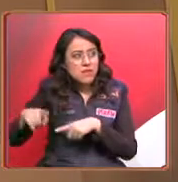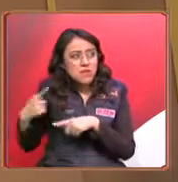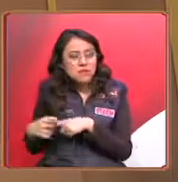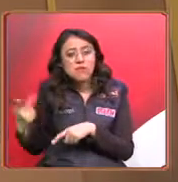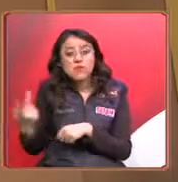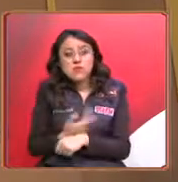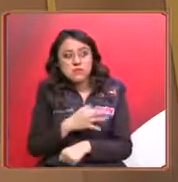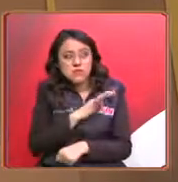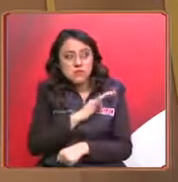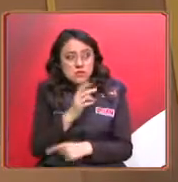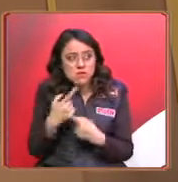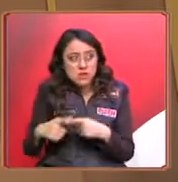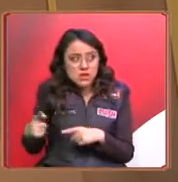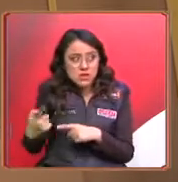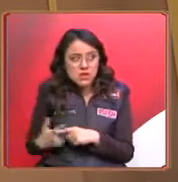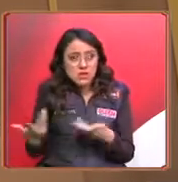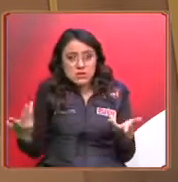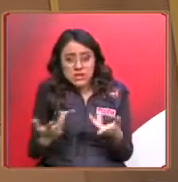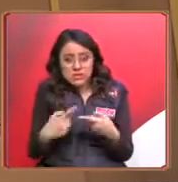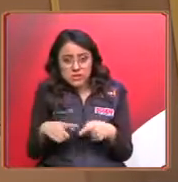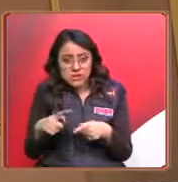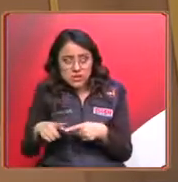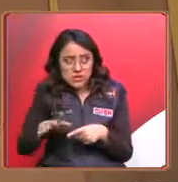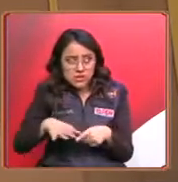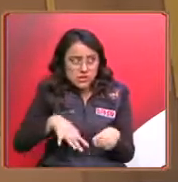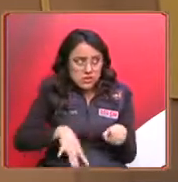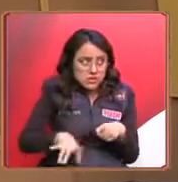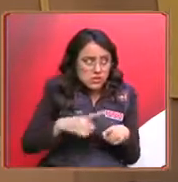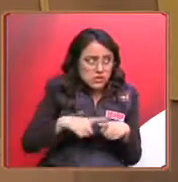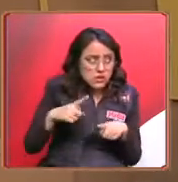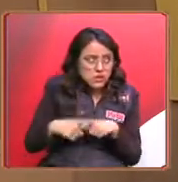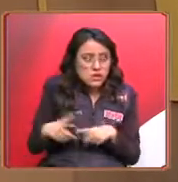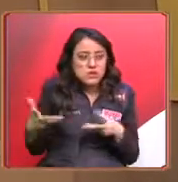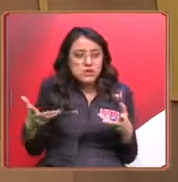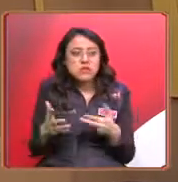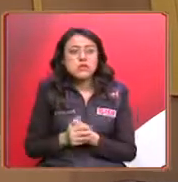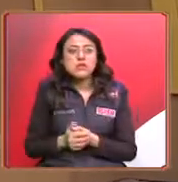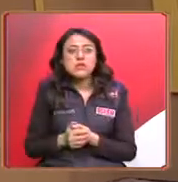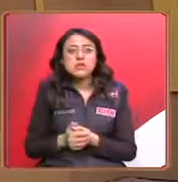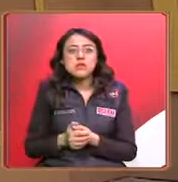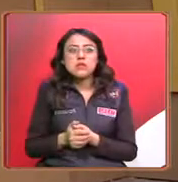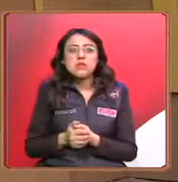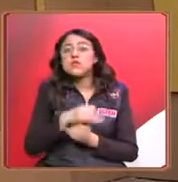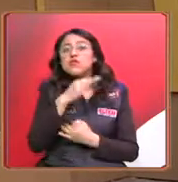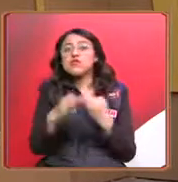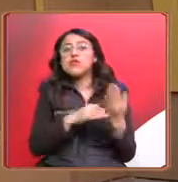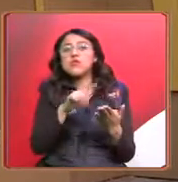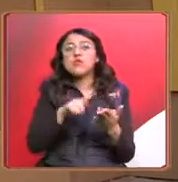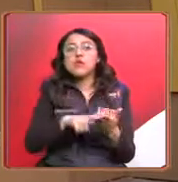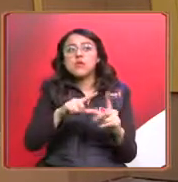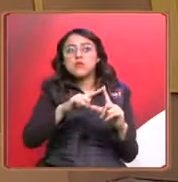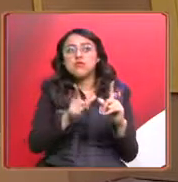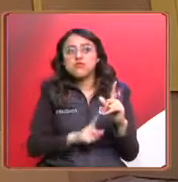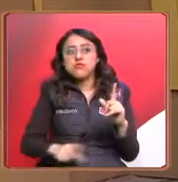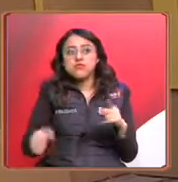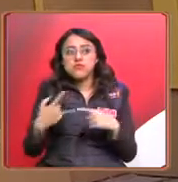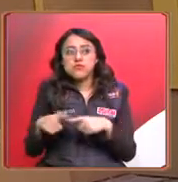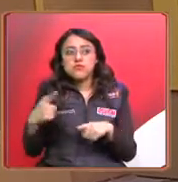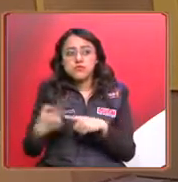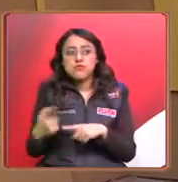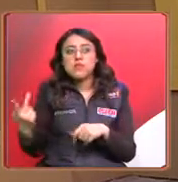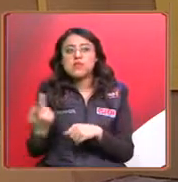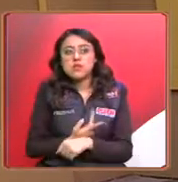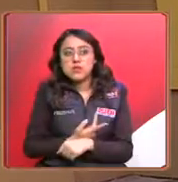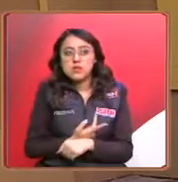que lo digas, Cristal, porque queda muy claro que esto es de adultos, esto es de niños, esto es de parte de toda la República. Sabemos que en toda la República estamos